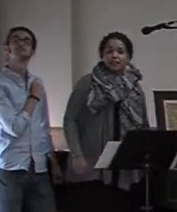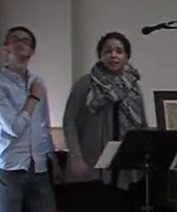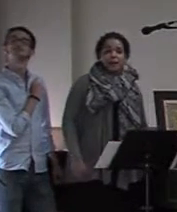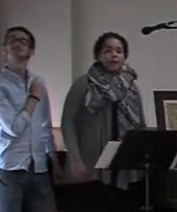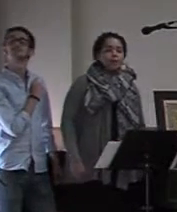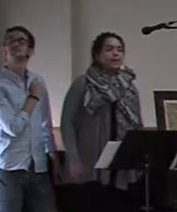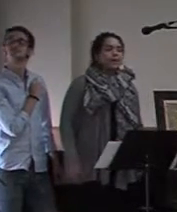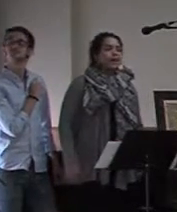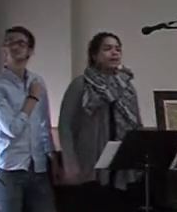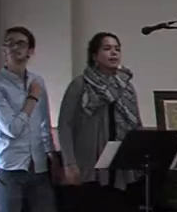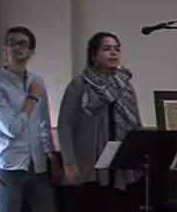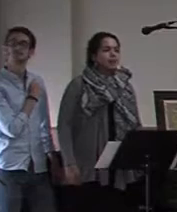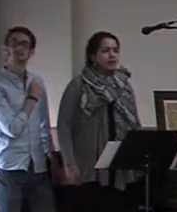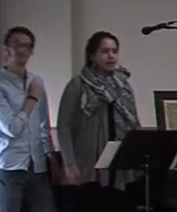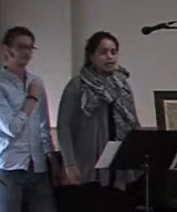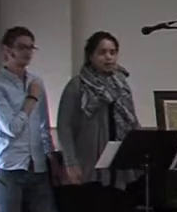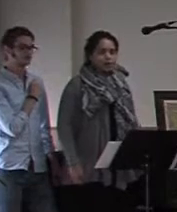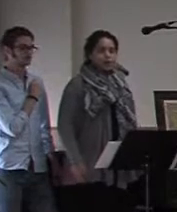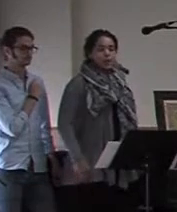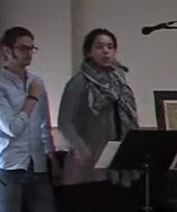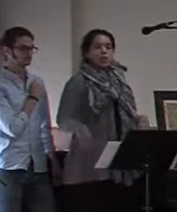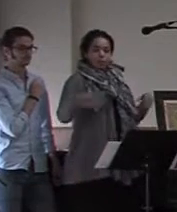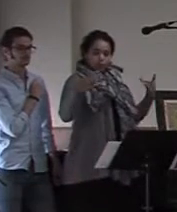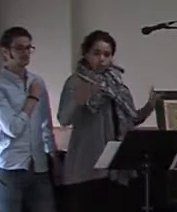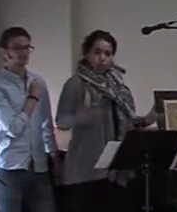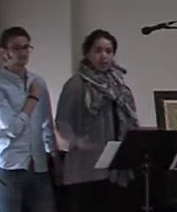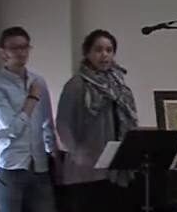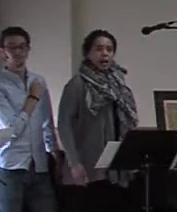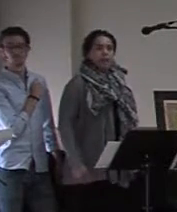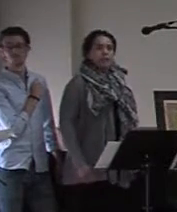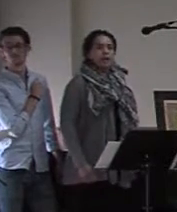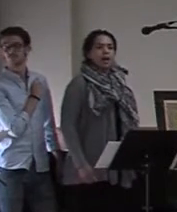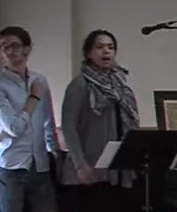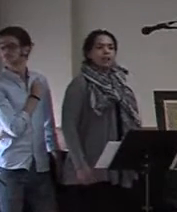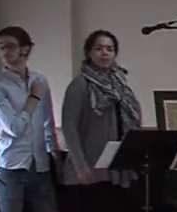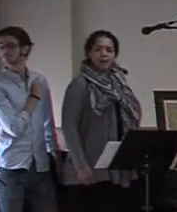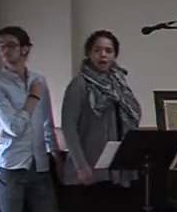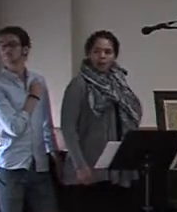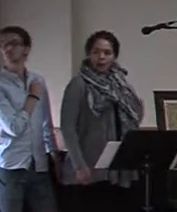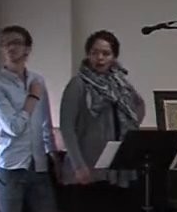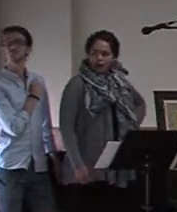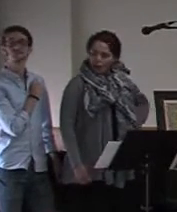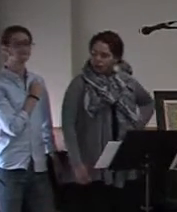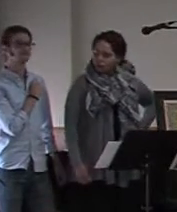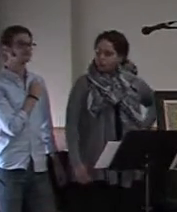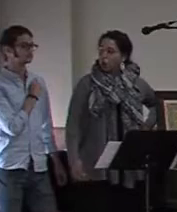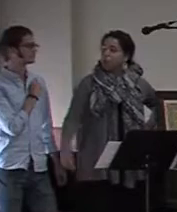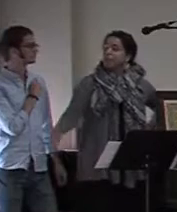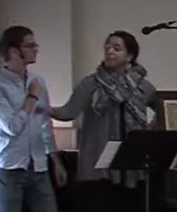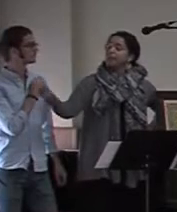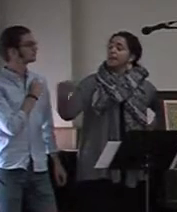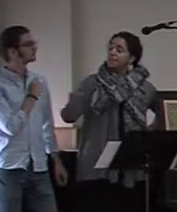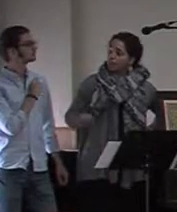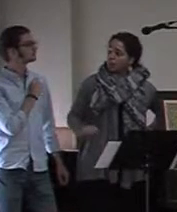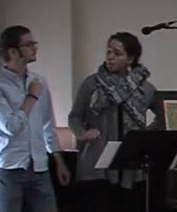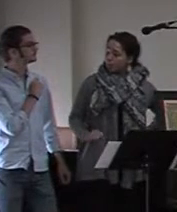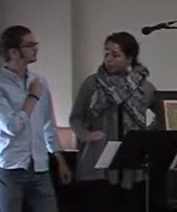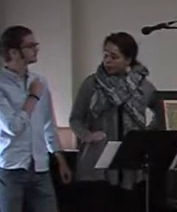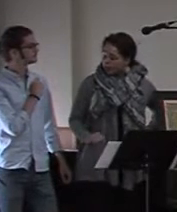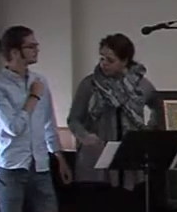decir que vence, decir que vence. Yo que la deidad de palas soy, en quien